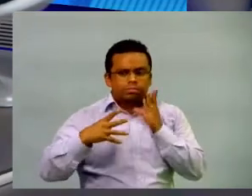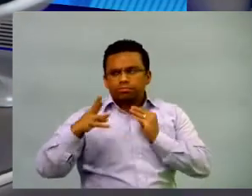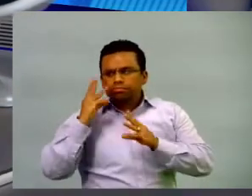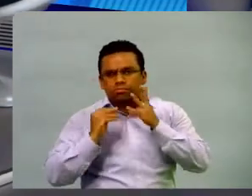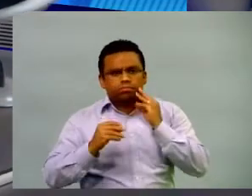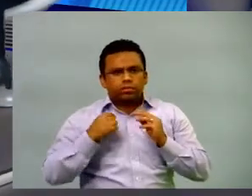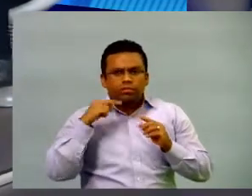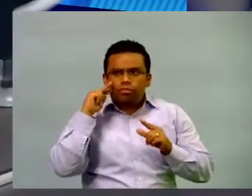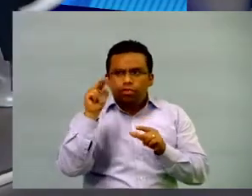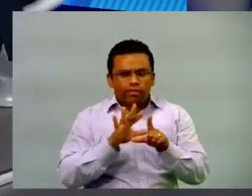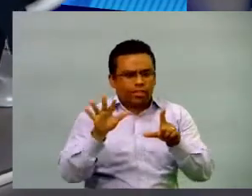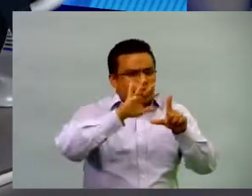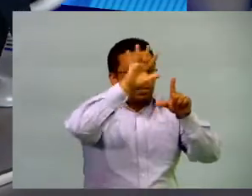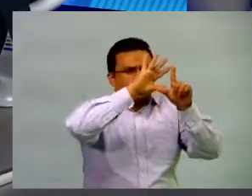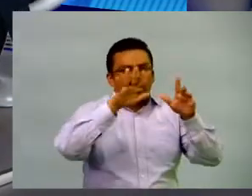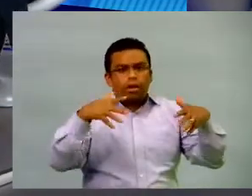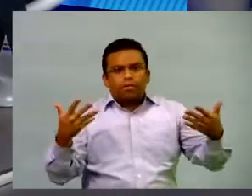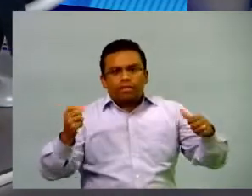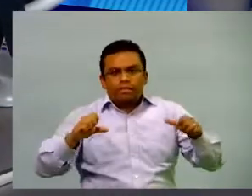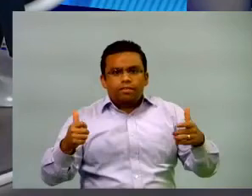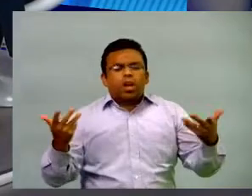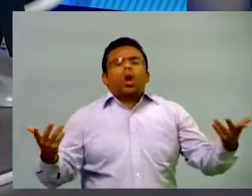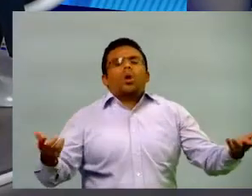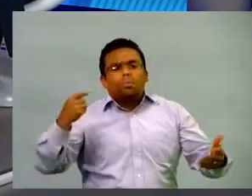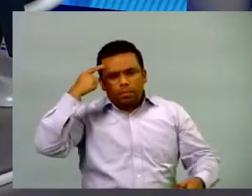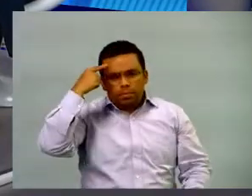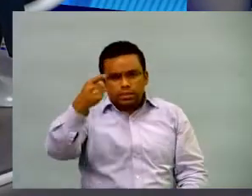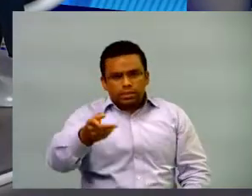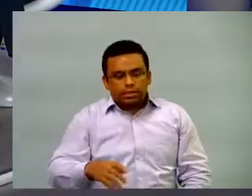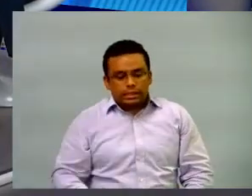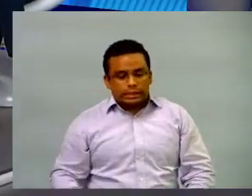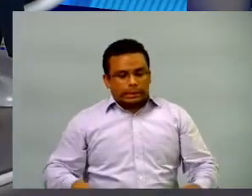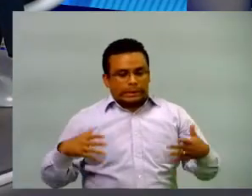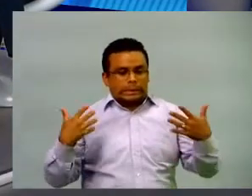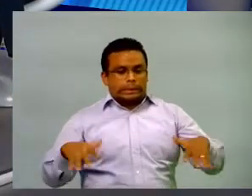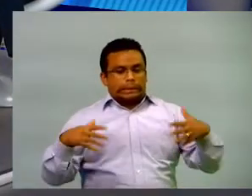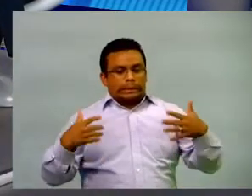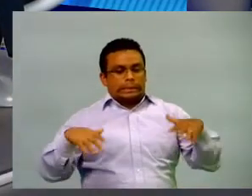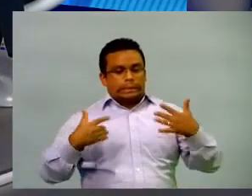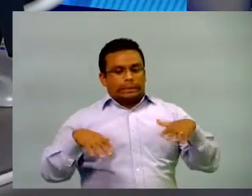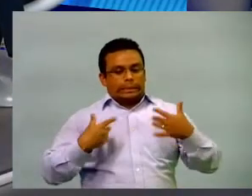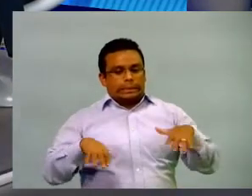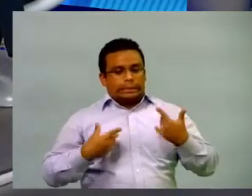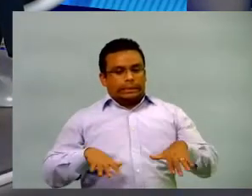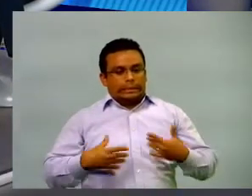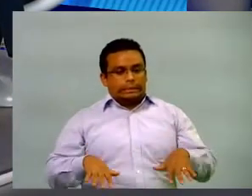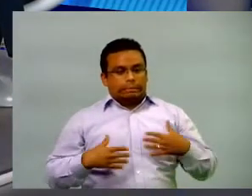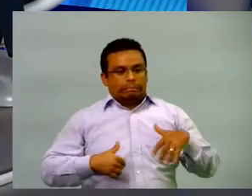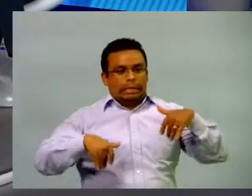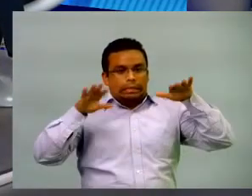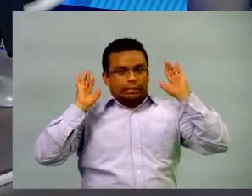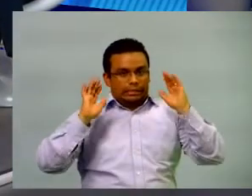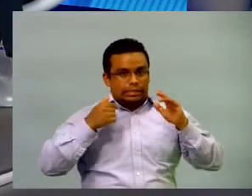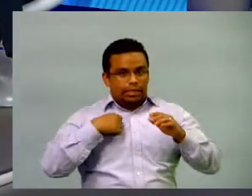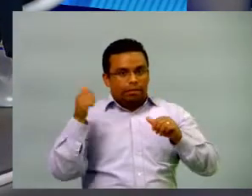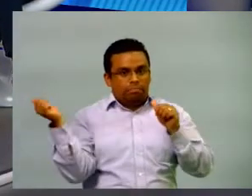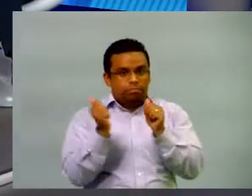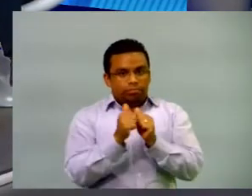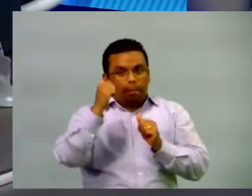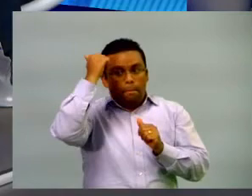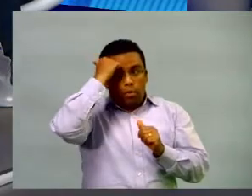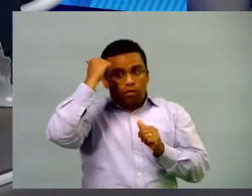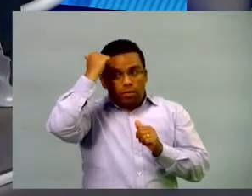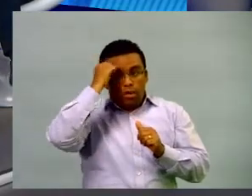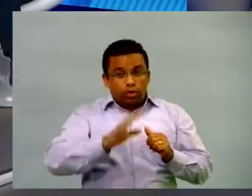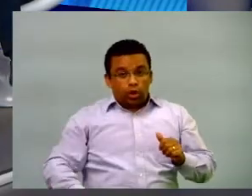se imagina de todas estas sorpresas que nos traen? Grandes expectativas. Yo sé que los profes que nos acompañan, todos los profes que han hecho